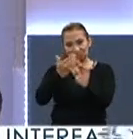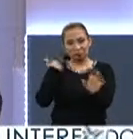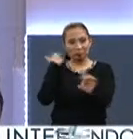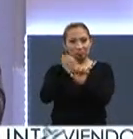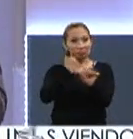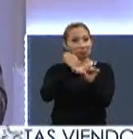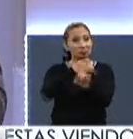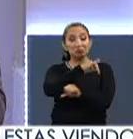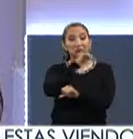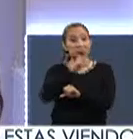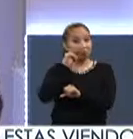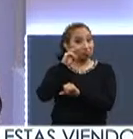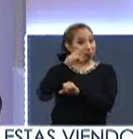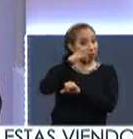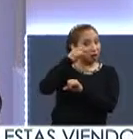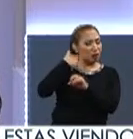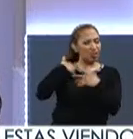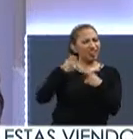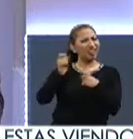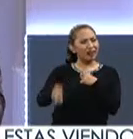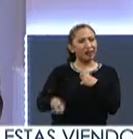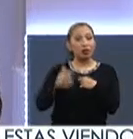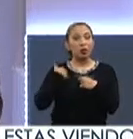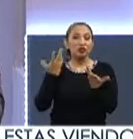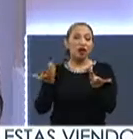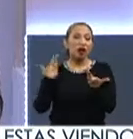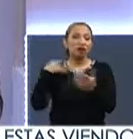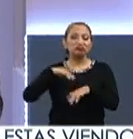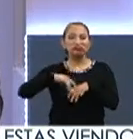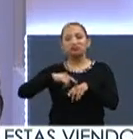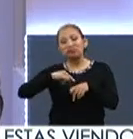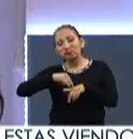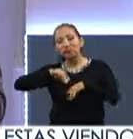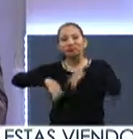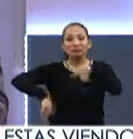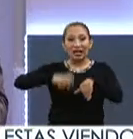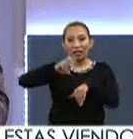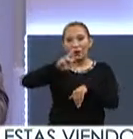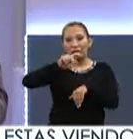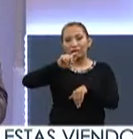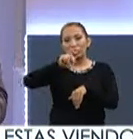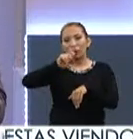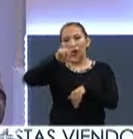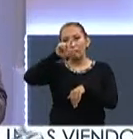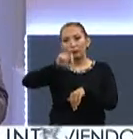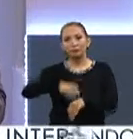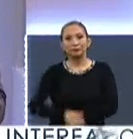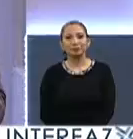practicamos, pero que no muchos vemos o entendemos. Cuando estamos en una piscina, este es el waterpolo.